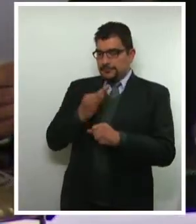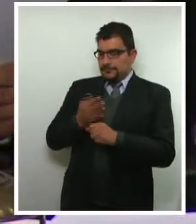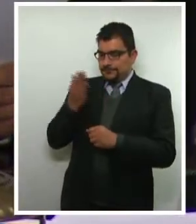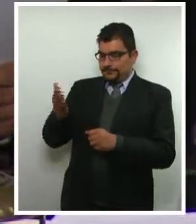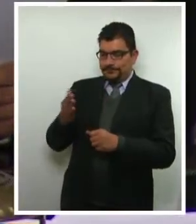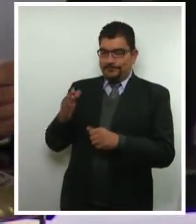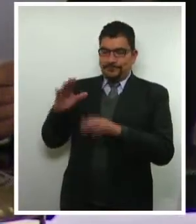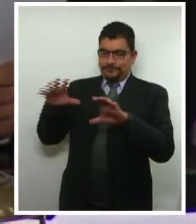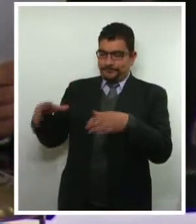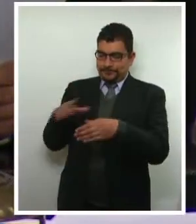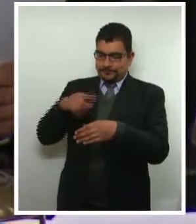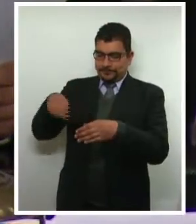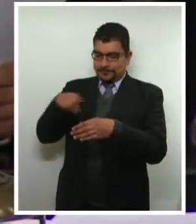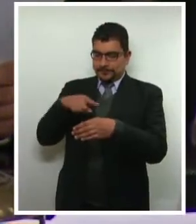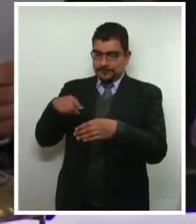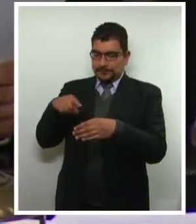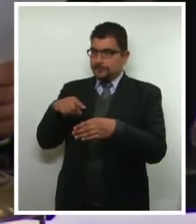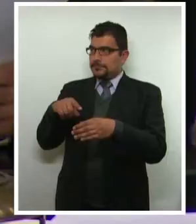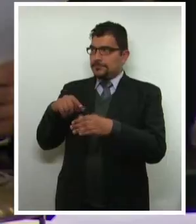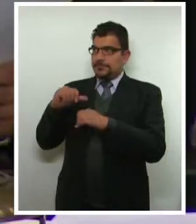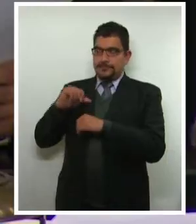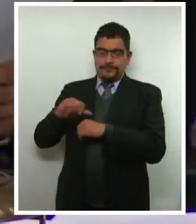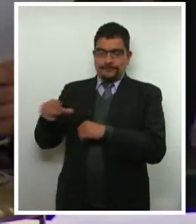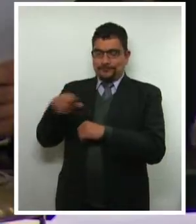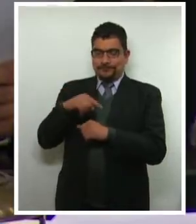la comisión,